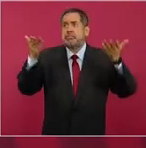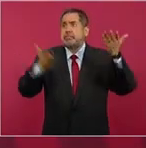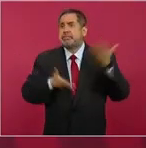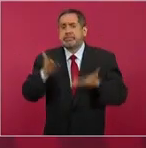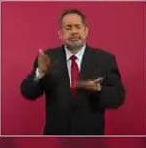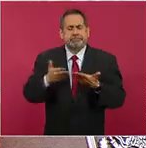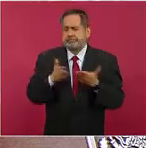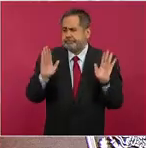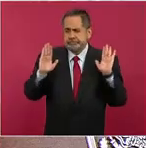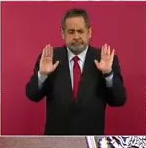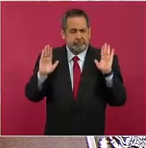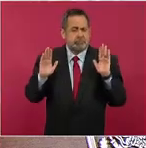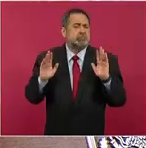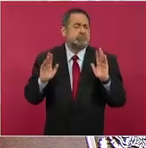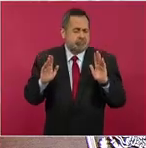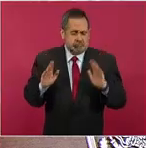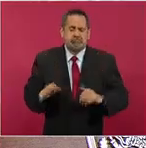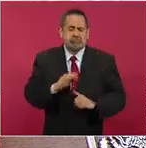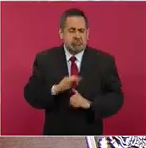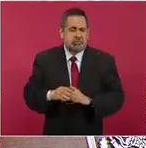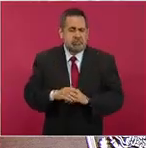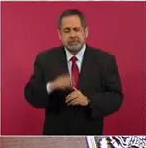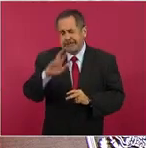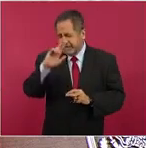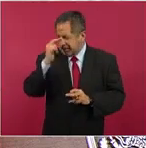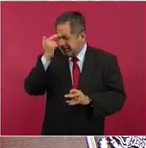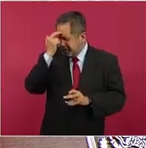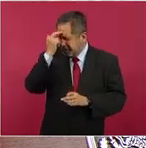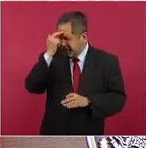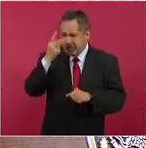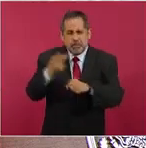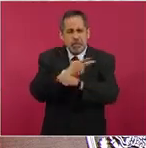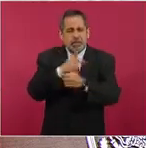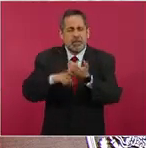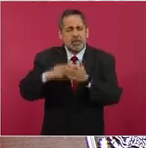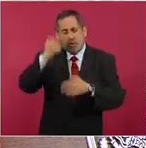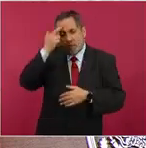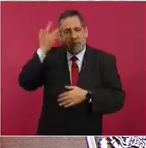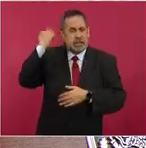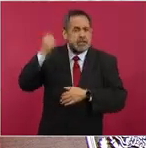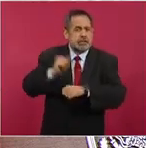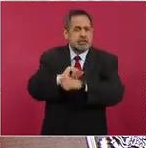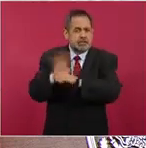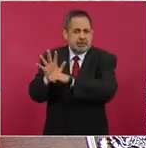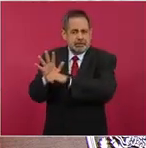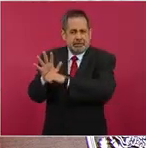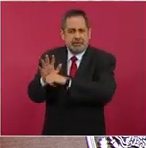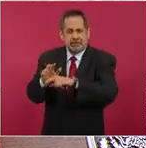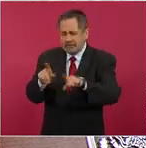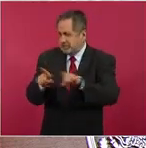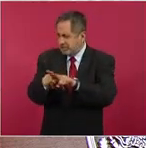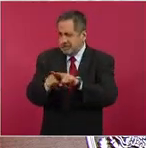Esto me recuerda lo que pasó cuando la pandemia,